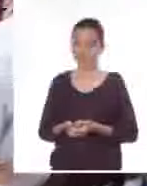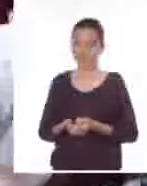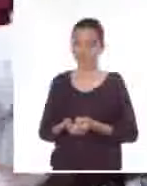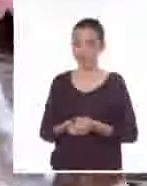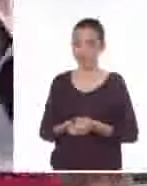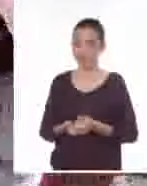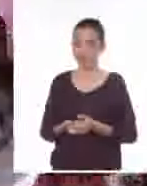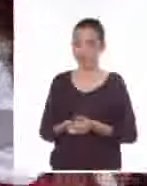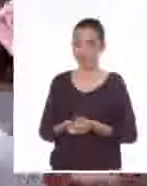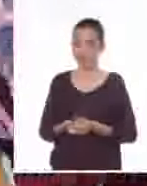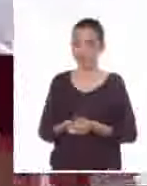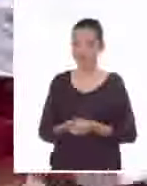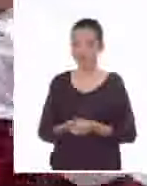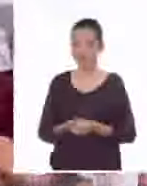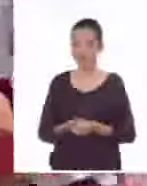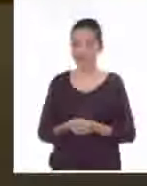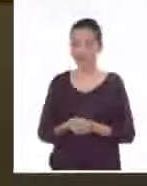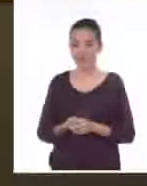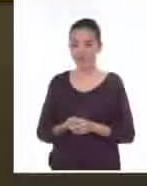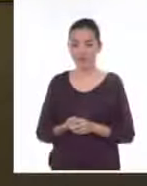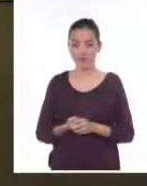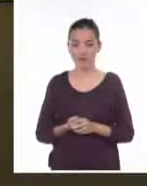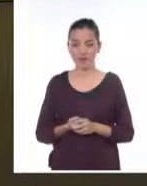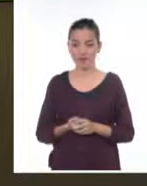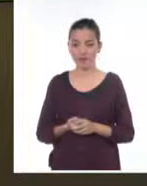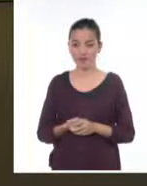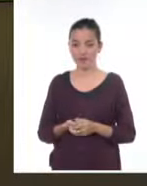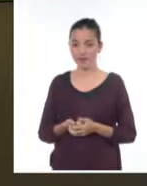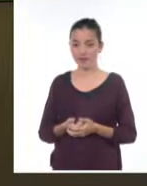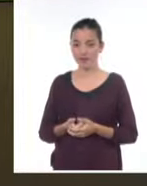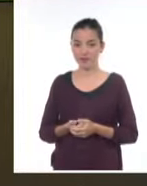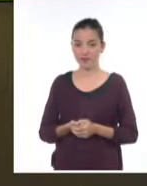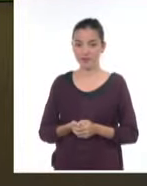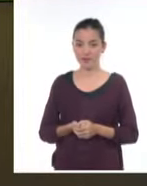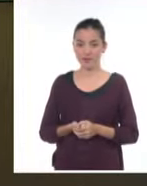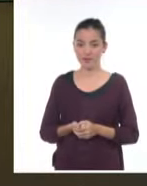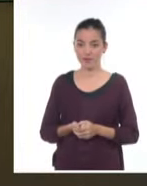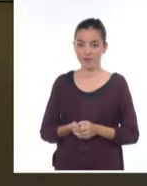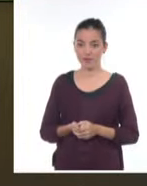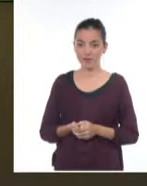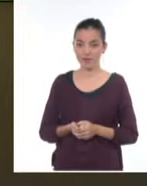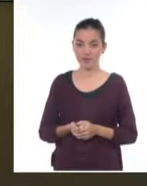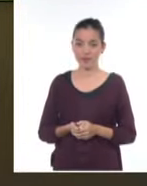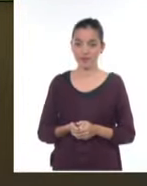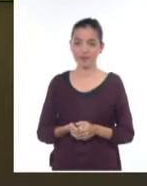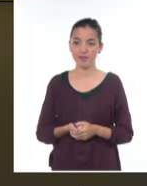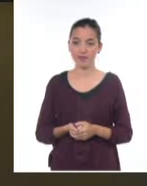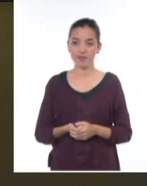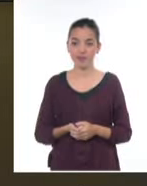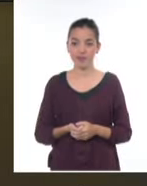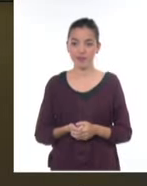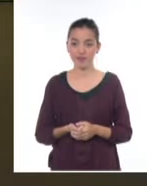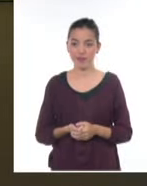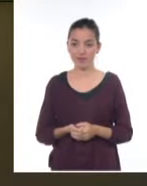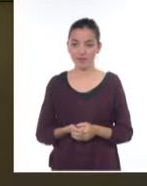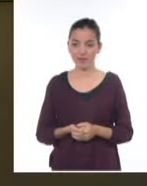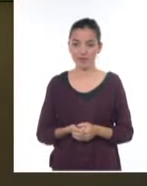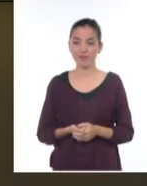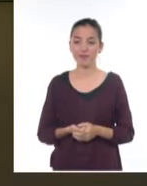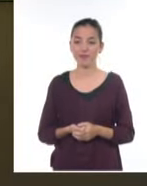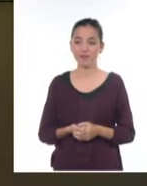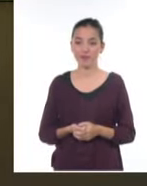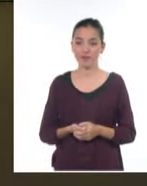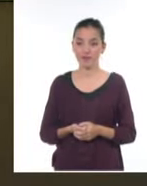Aymara López, Canal Cubano de Noticias. Tras más de 200 años de existencia, la casa de una